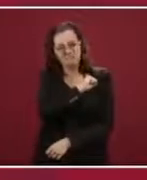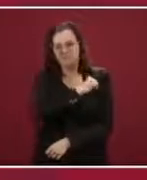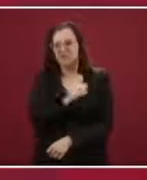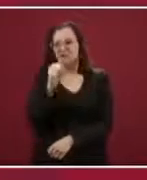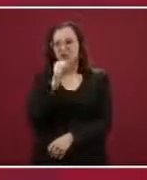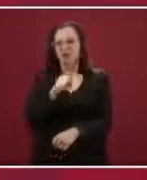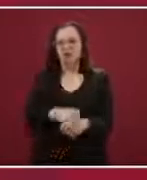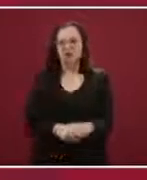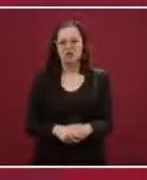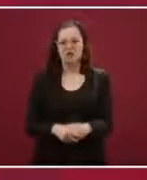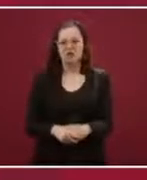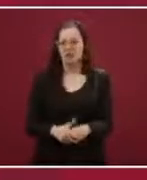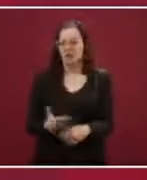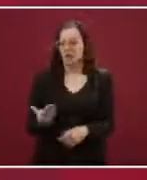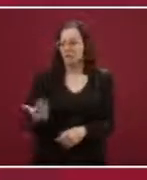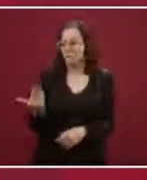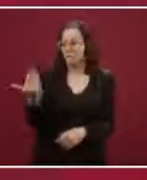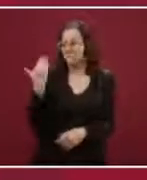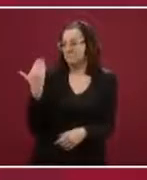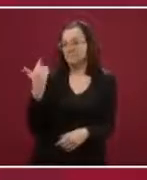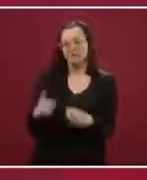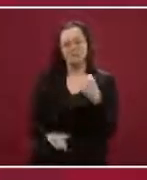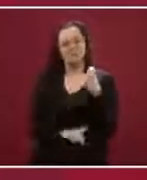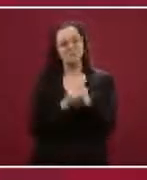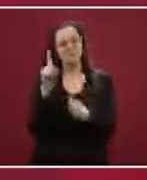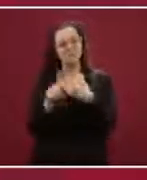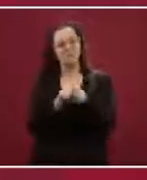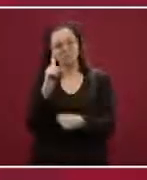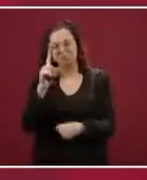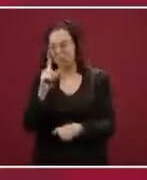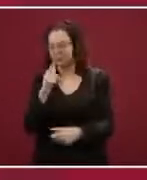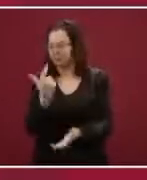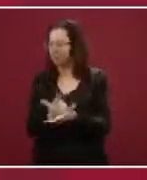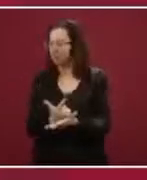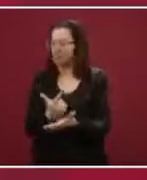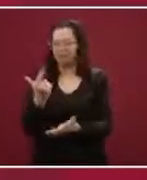Acabamos de tener el problema lamentable, me duele,